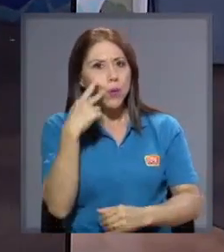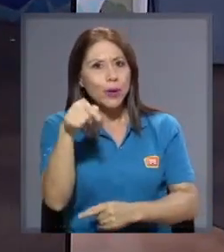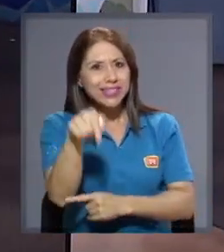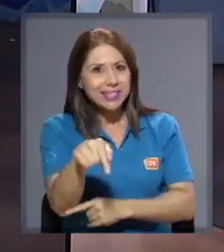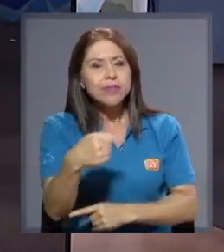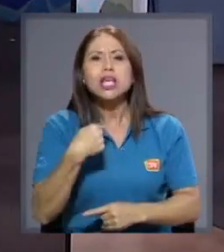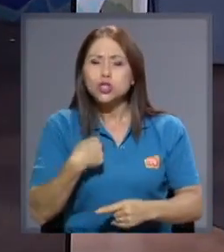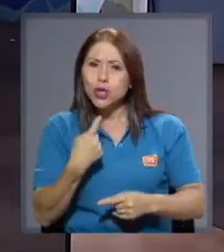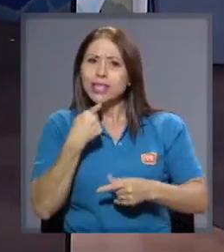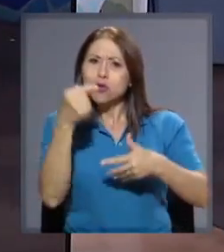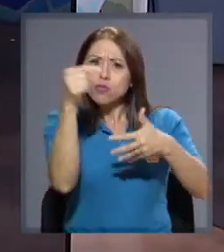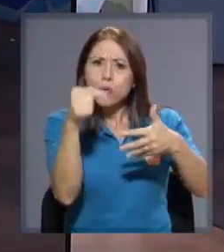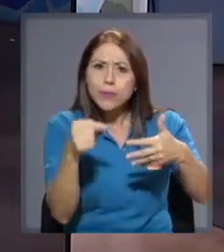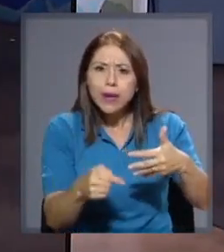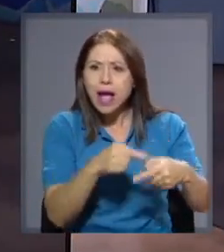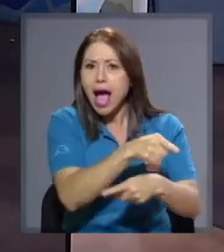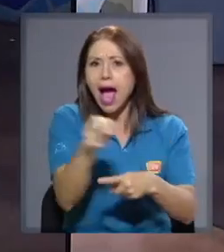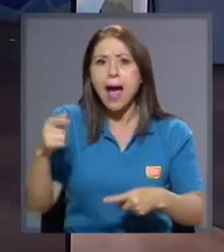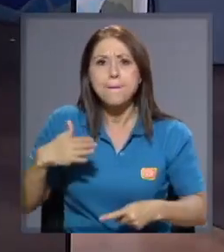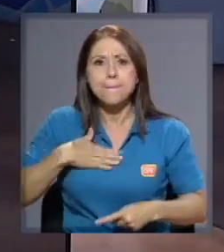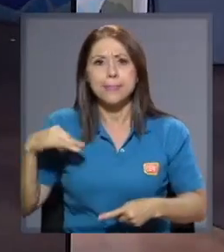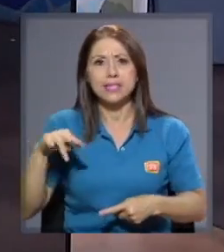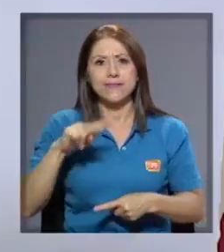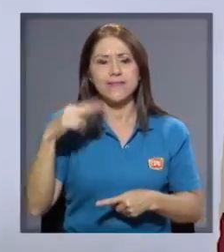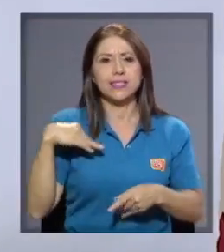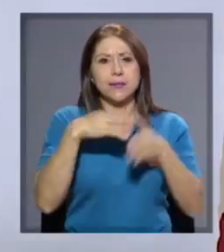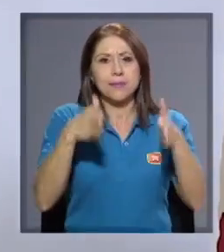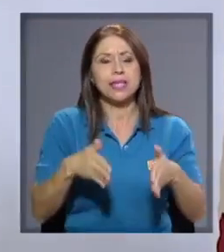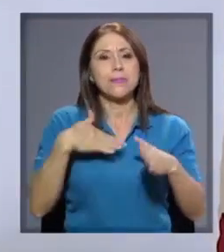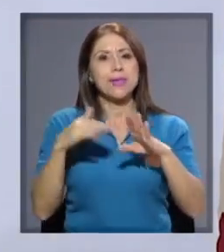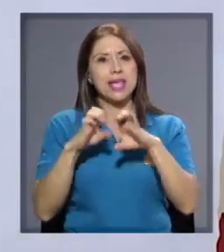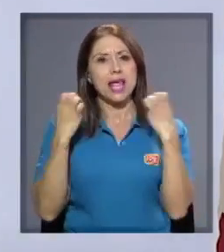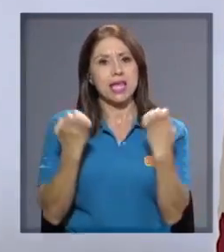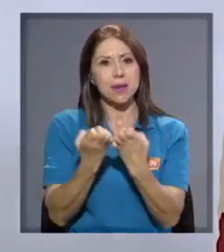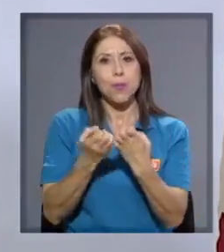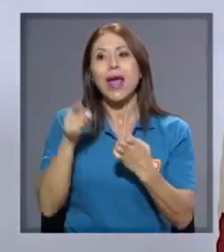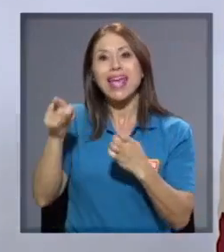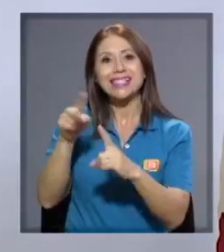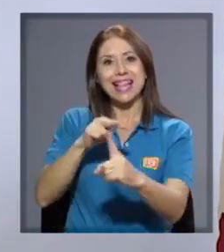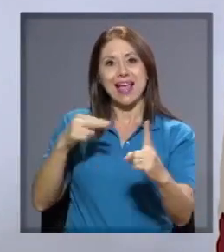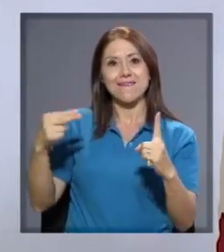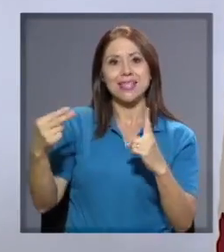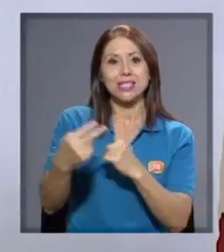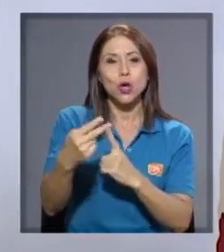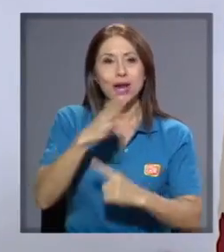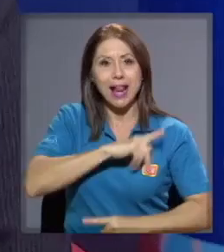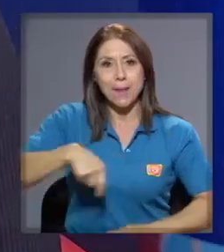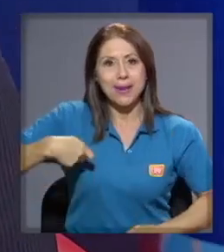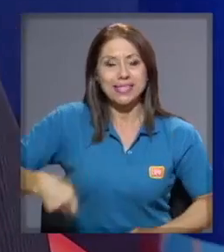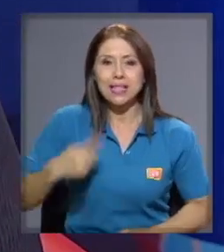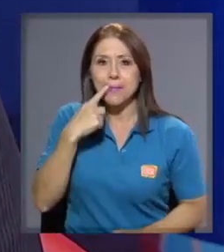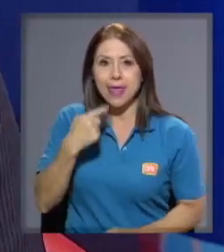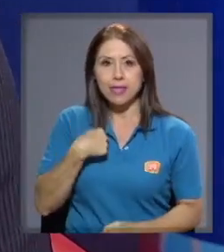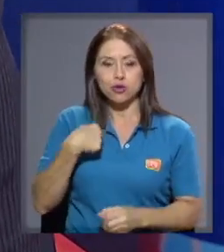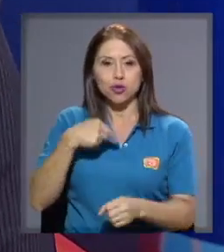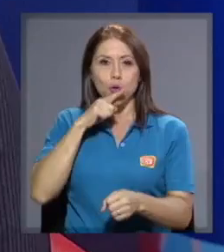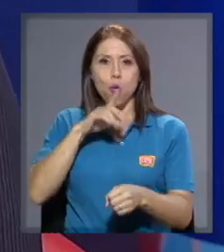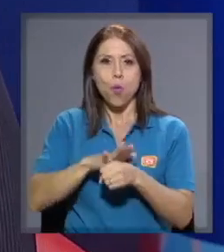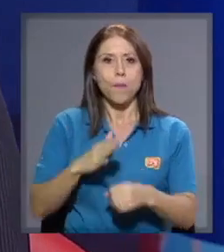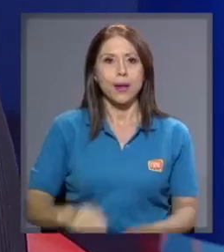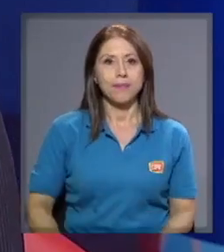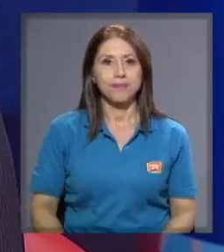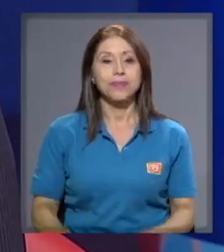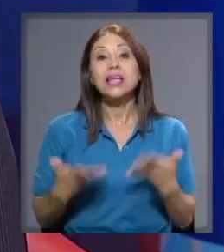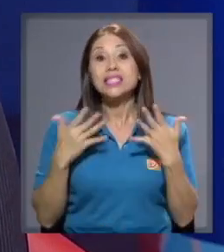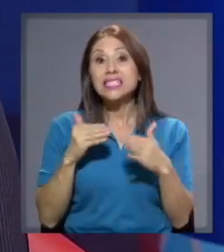que he dado a mis viceministros y a mi equipo porque esa es la visión que el presidente me ha dicho que cumple nos vamos acercando